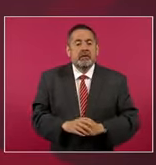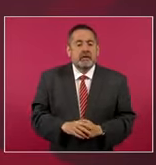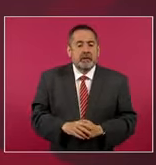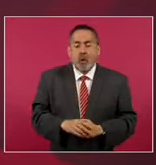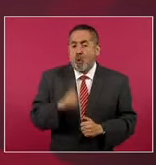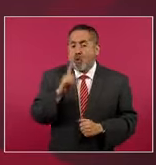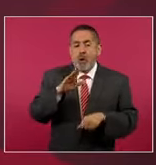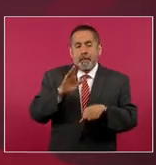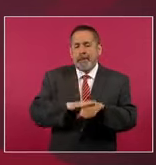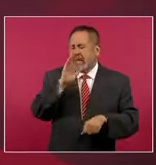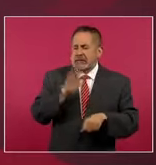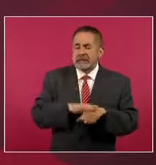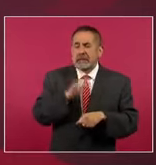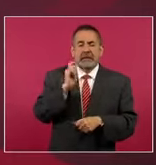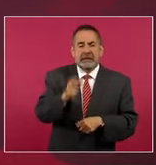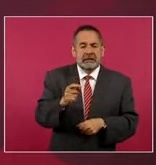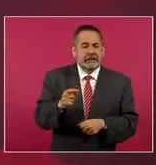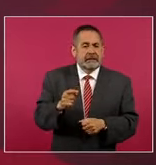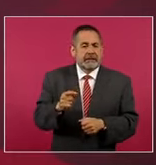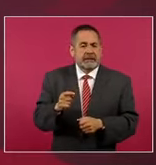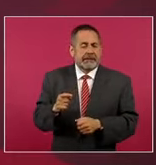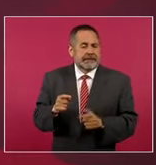más me